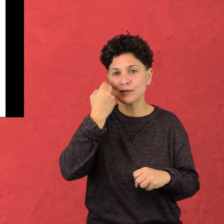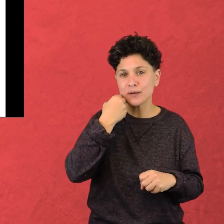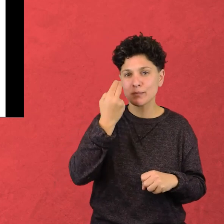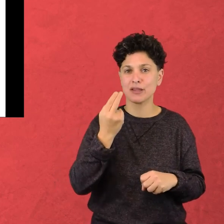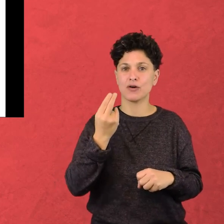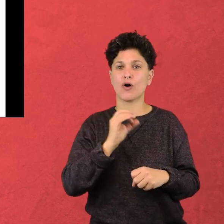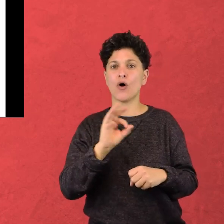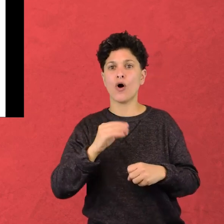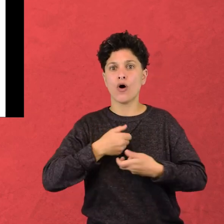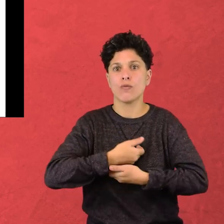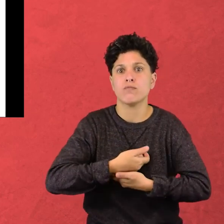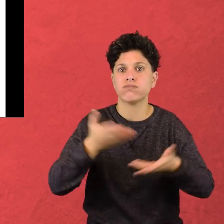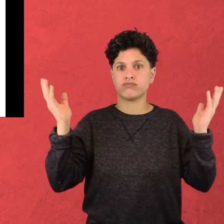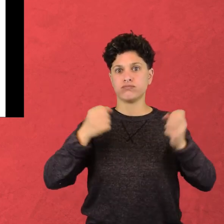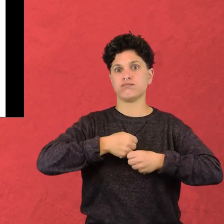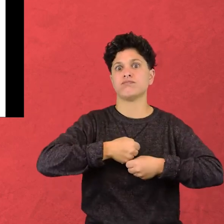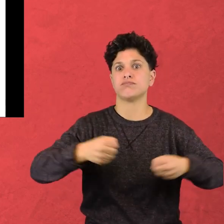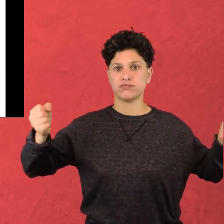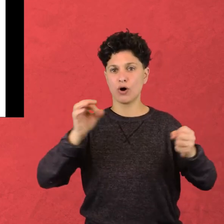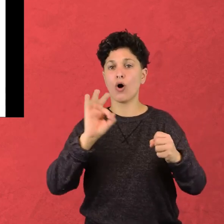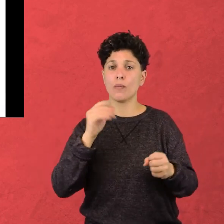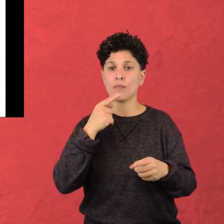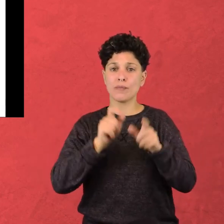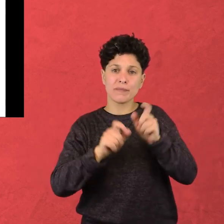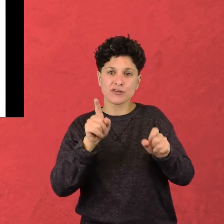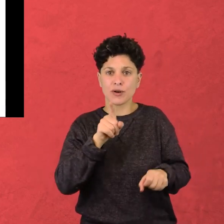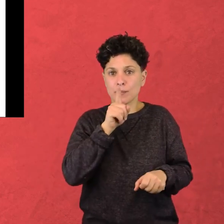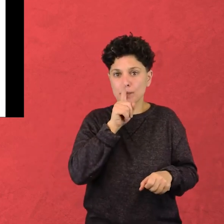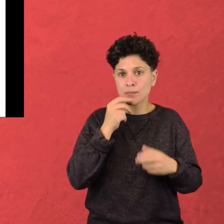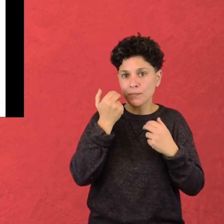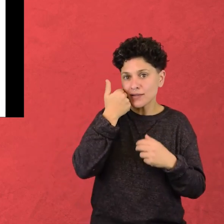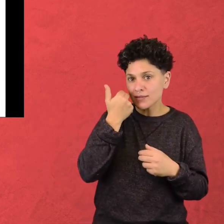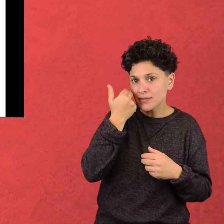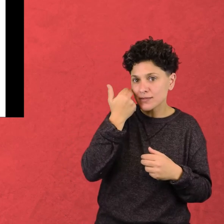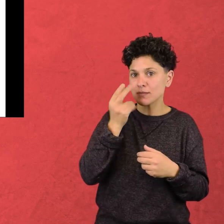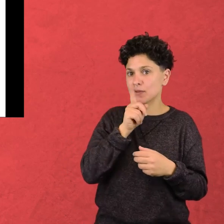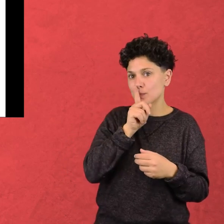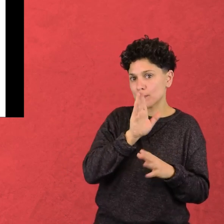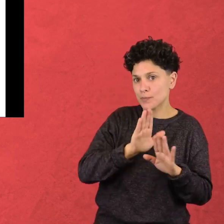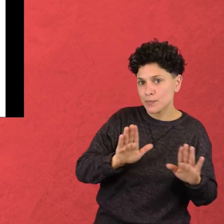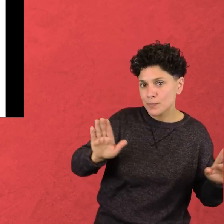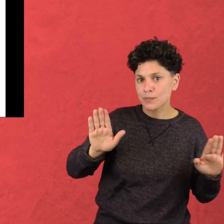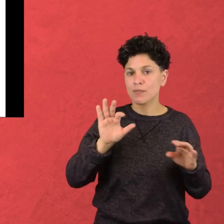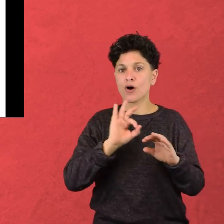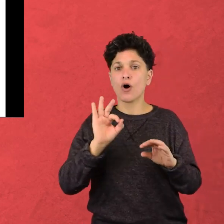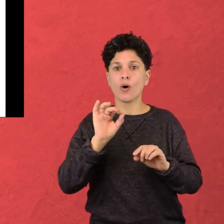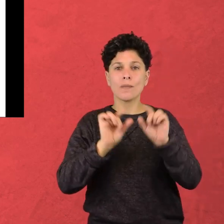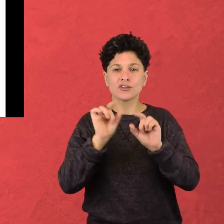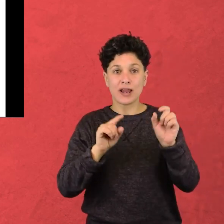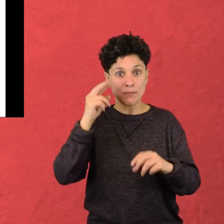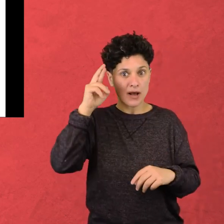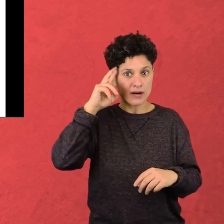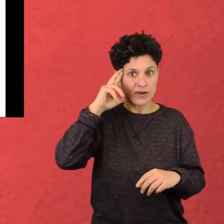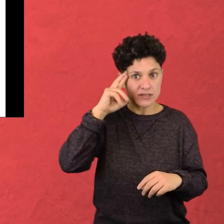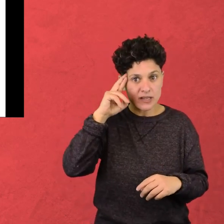predisposiciones a ser personas más bien introvertidas o extrovertidas, personas más